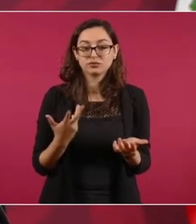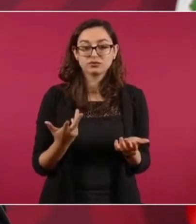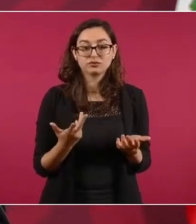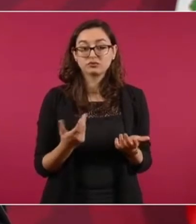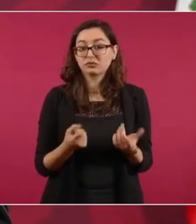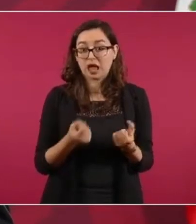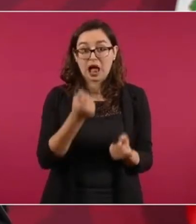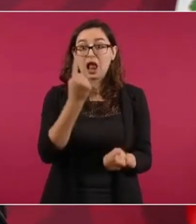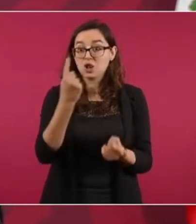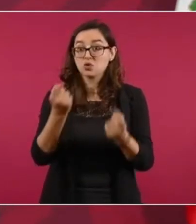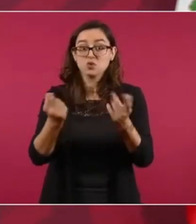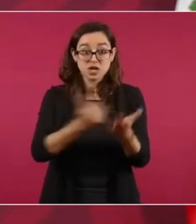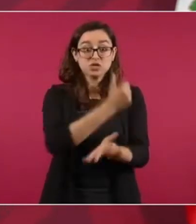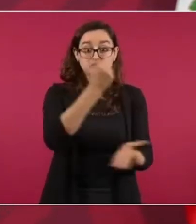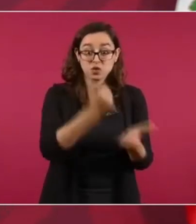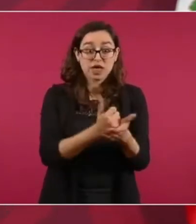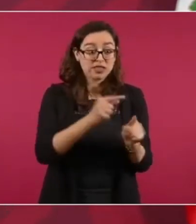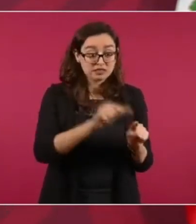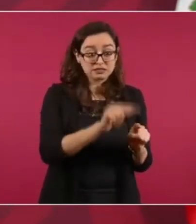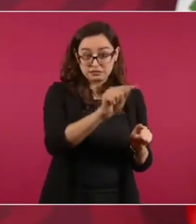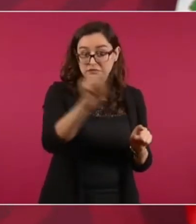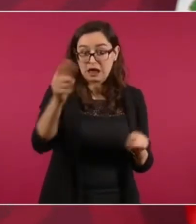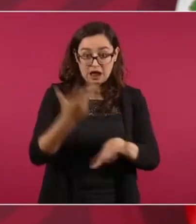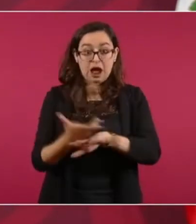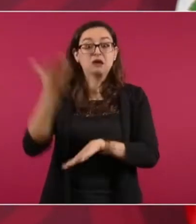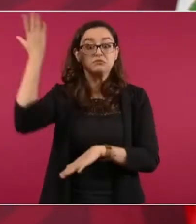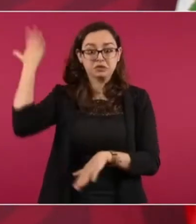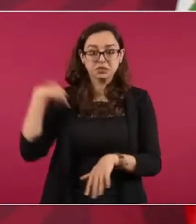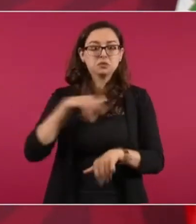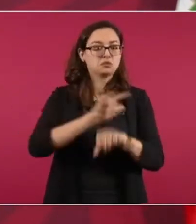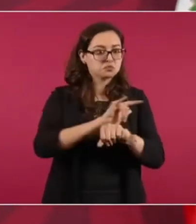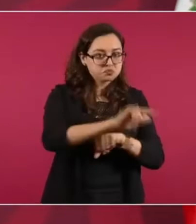ciudades en donde antes había